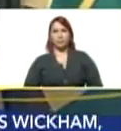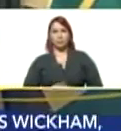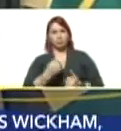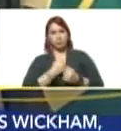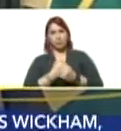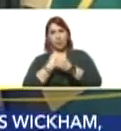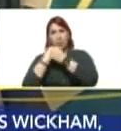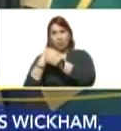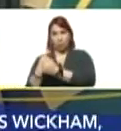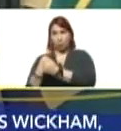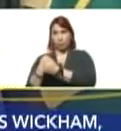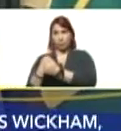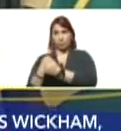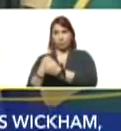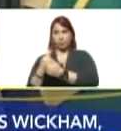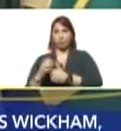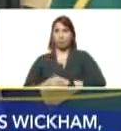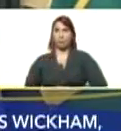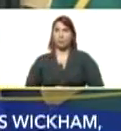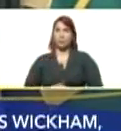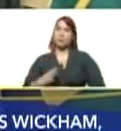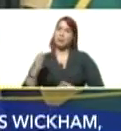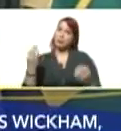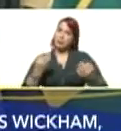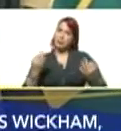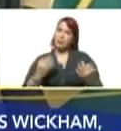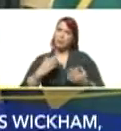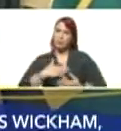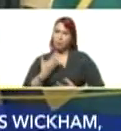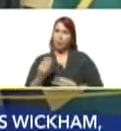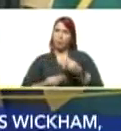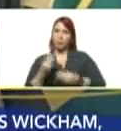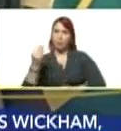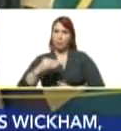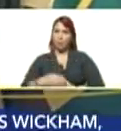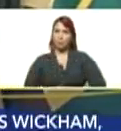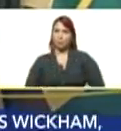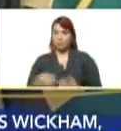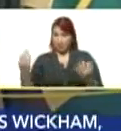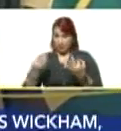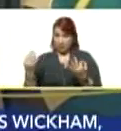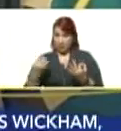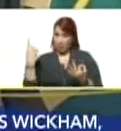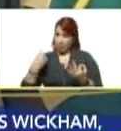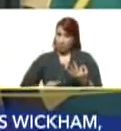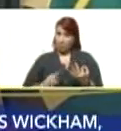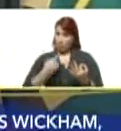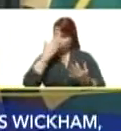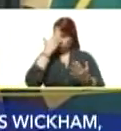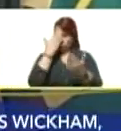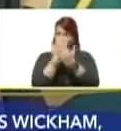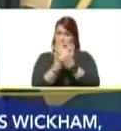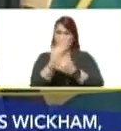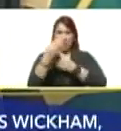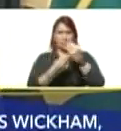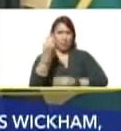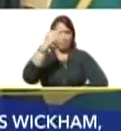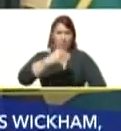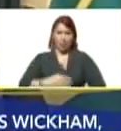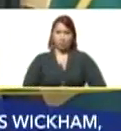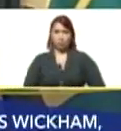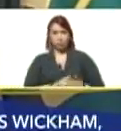Mannheit. Siempre se puede hacer más. Y siempre tenemos que plantearnos hacer más, señor